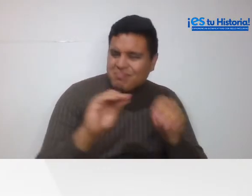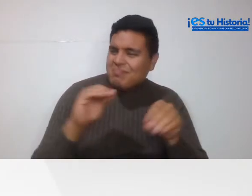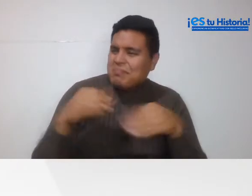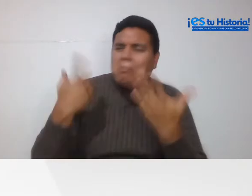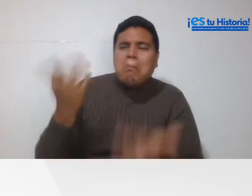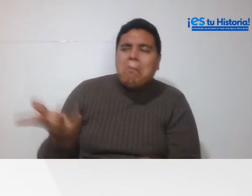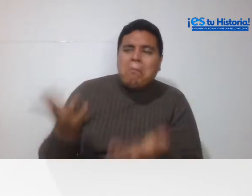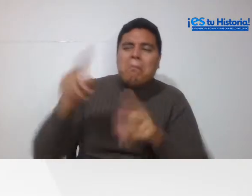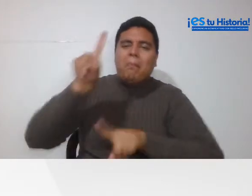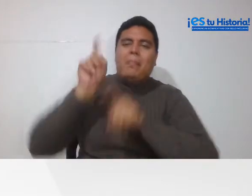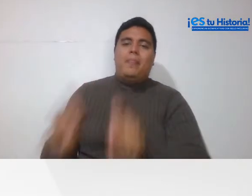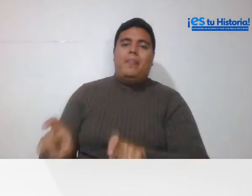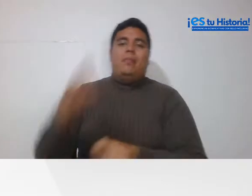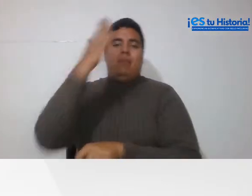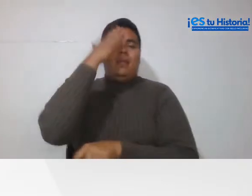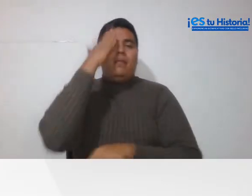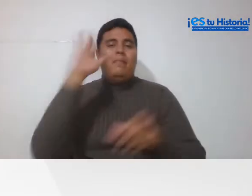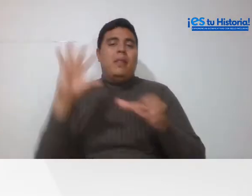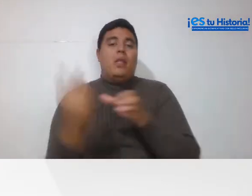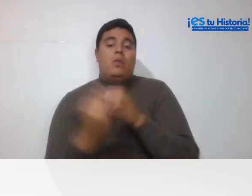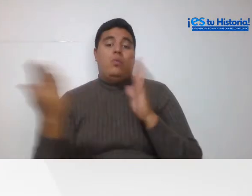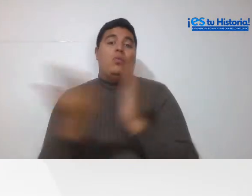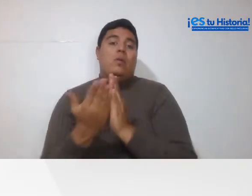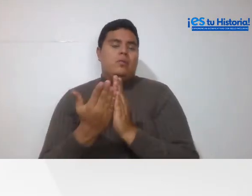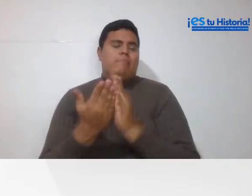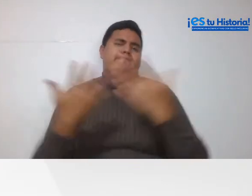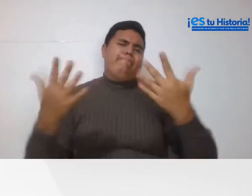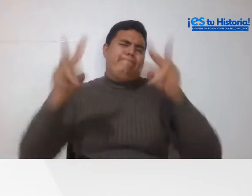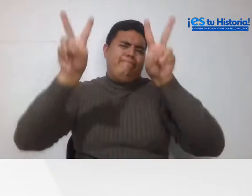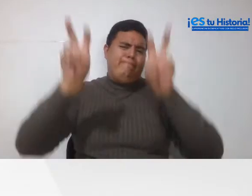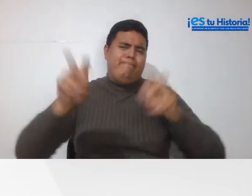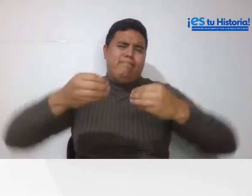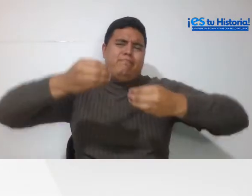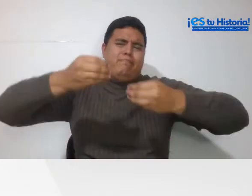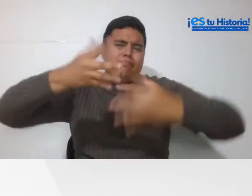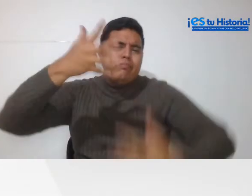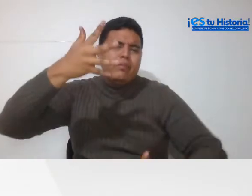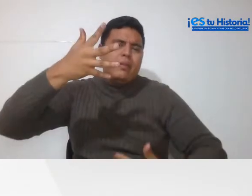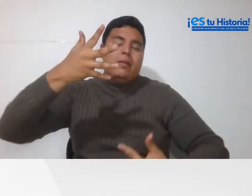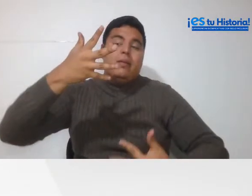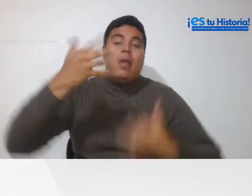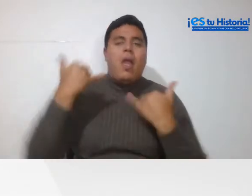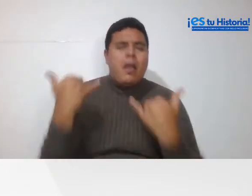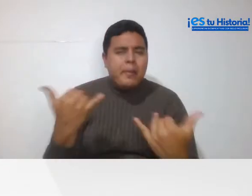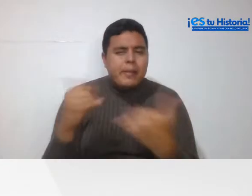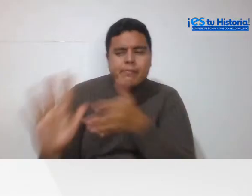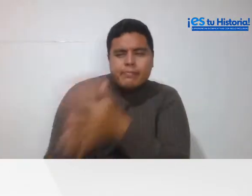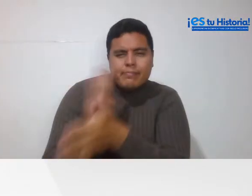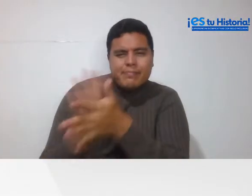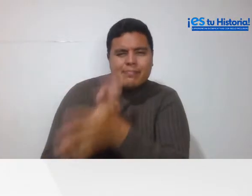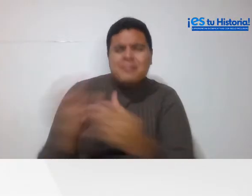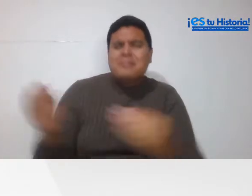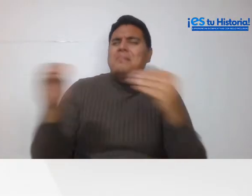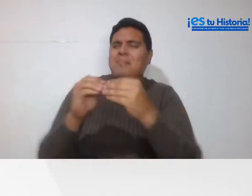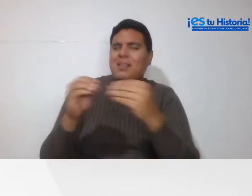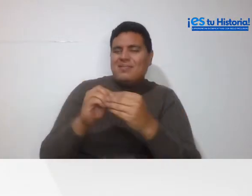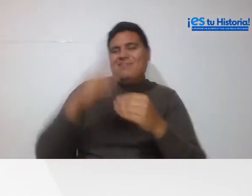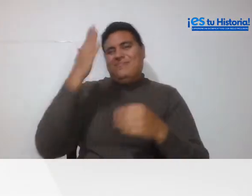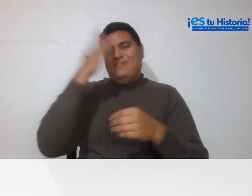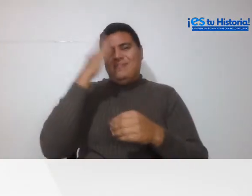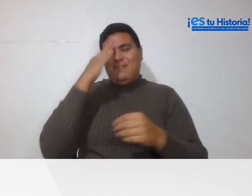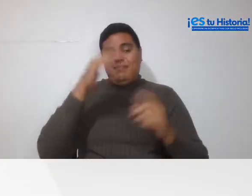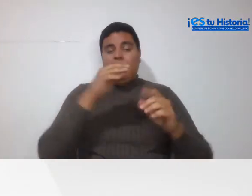y educación inclusiva, abarca mucho. Entonces yo quisiera conocer un poco más sobre esa parte, ya como desde fuera de